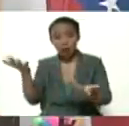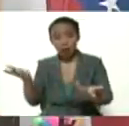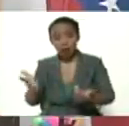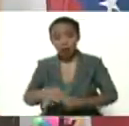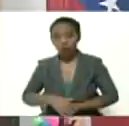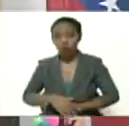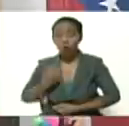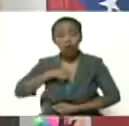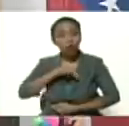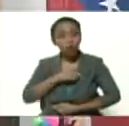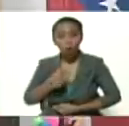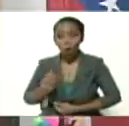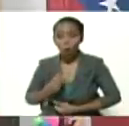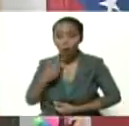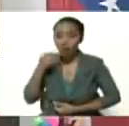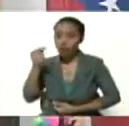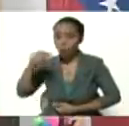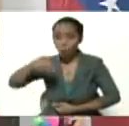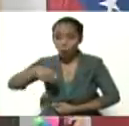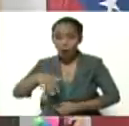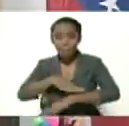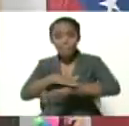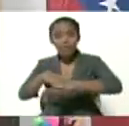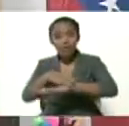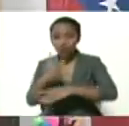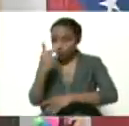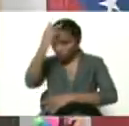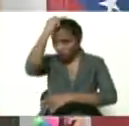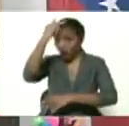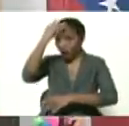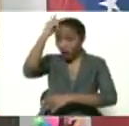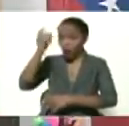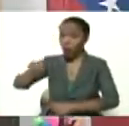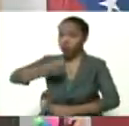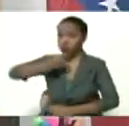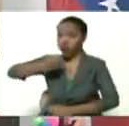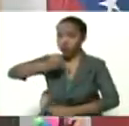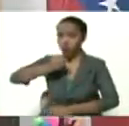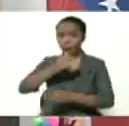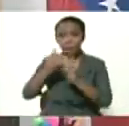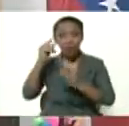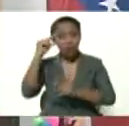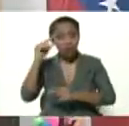2020. Nosotros, como dijo hoy el ministro Tarek El Aissami en su rueda de prensa el mediodía,